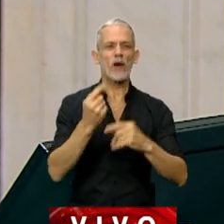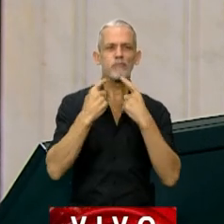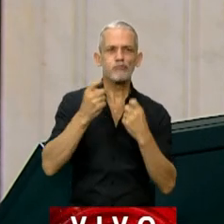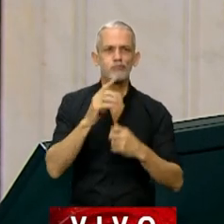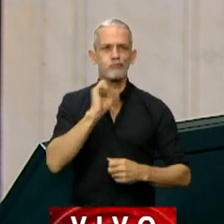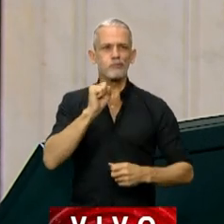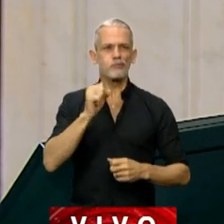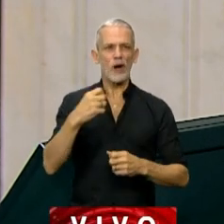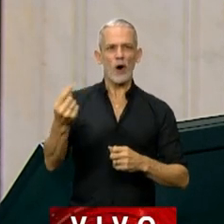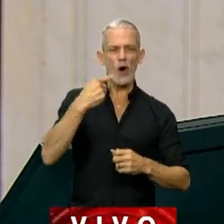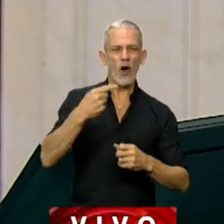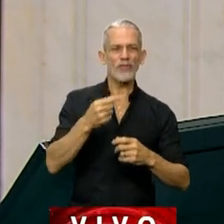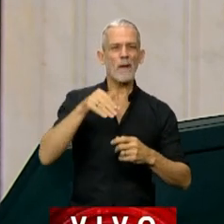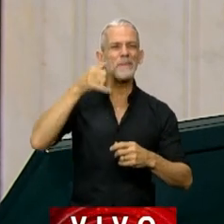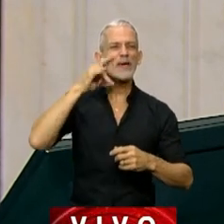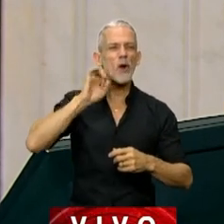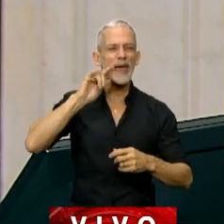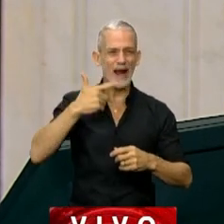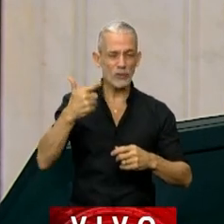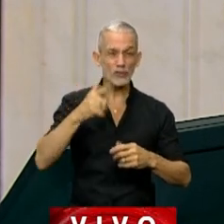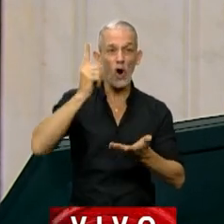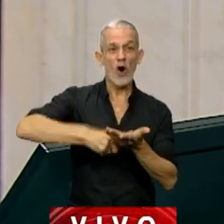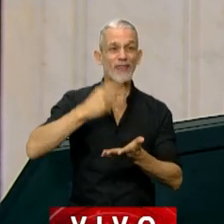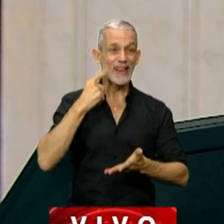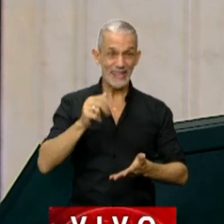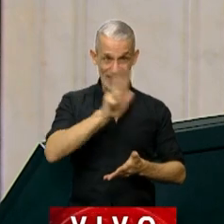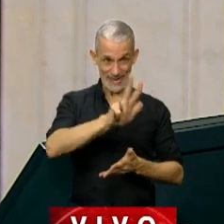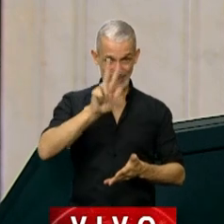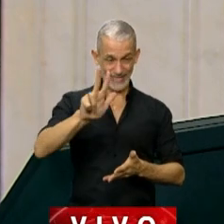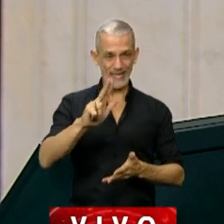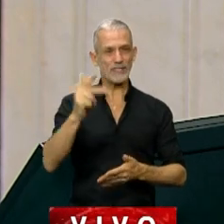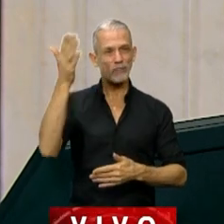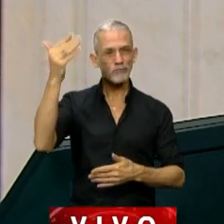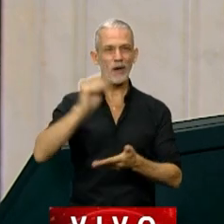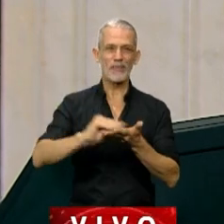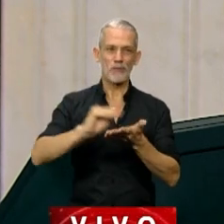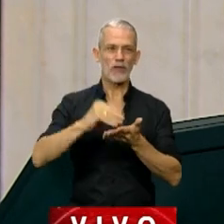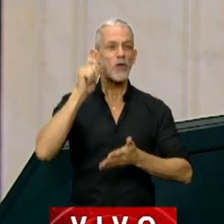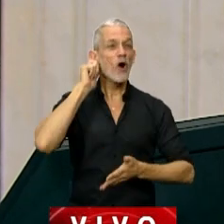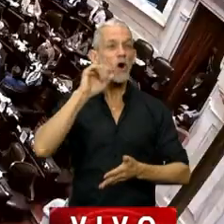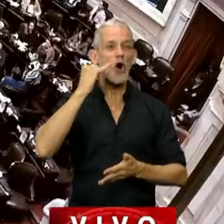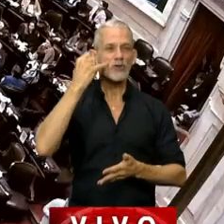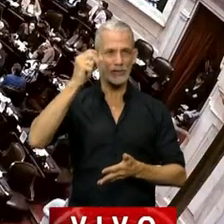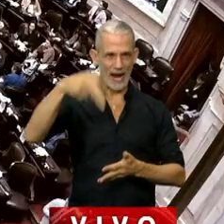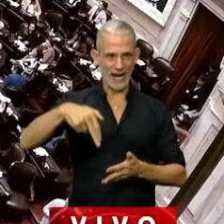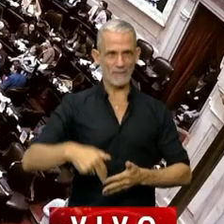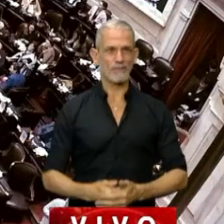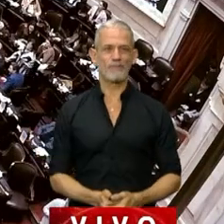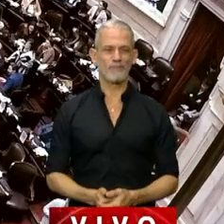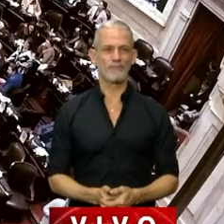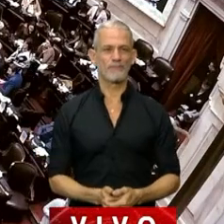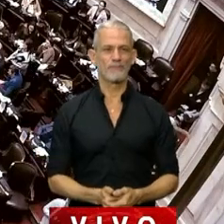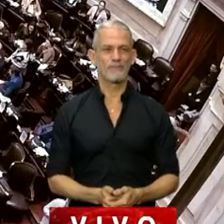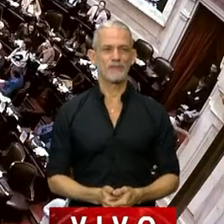a los Antimicrobianos. Orden del día 33. Tiene la palabra el diputado Daniel Goyán.